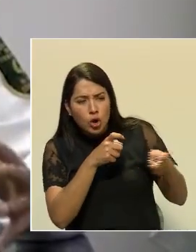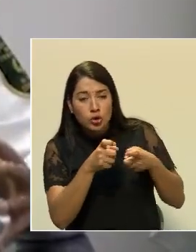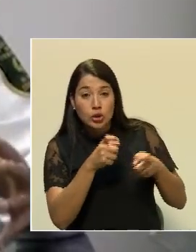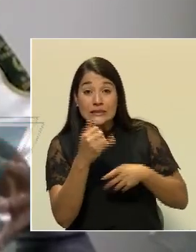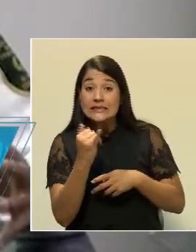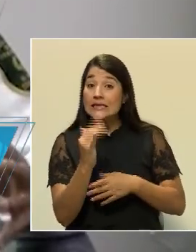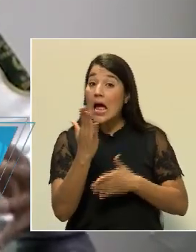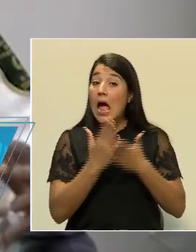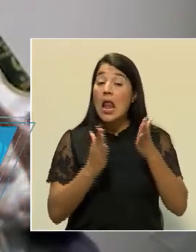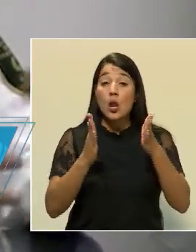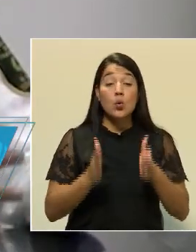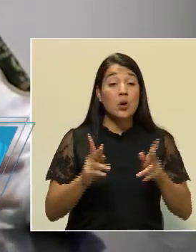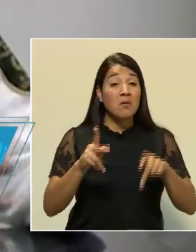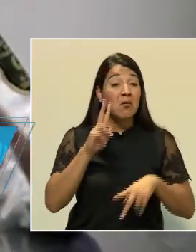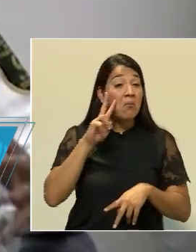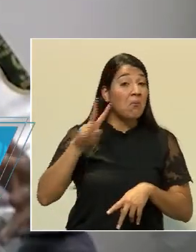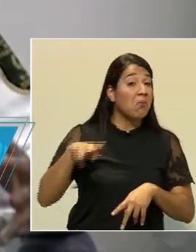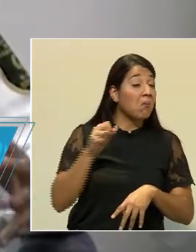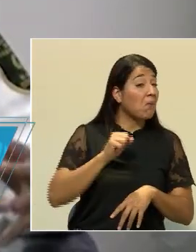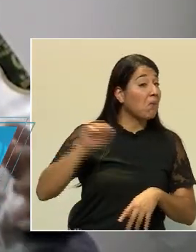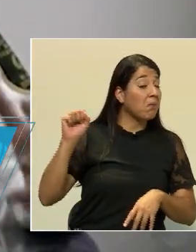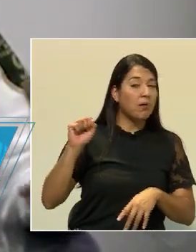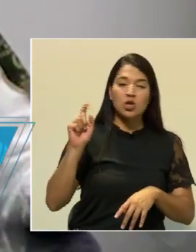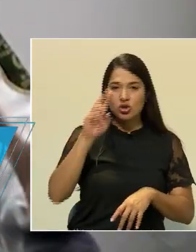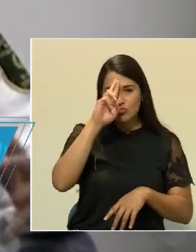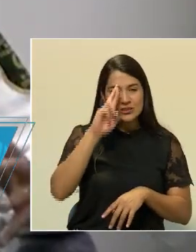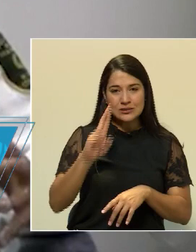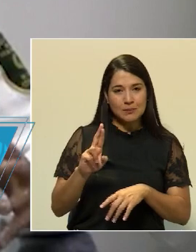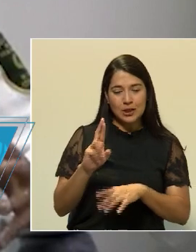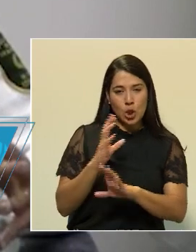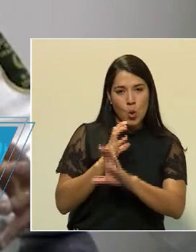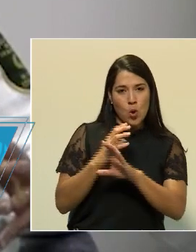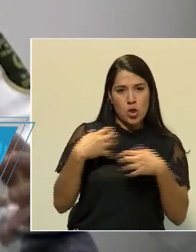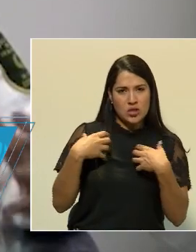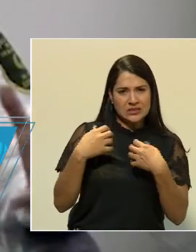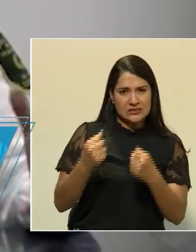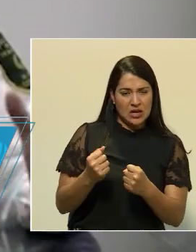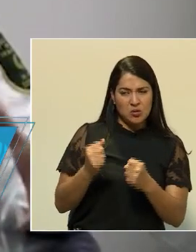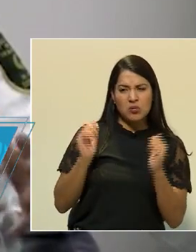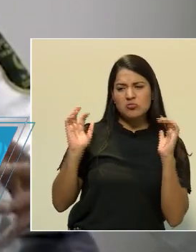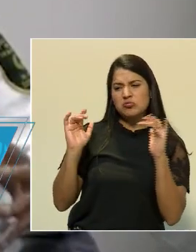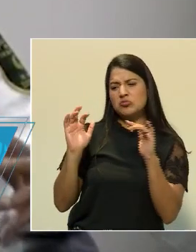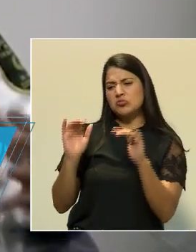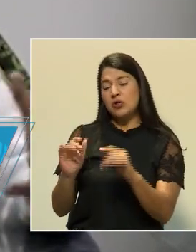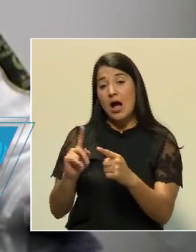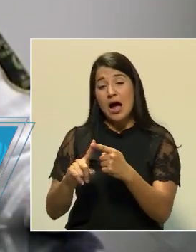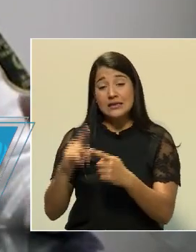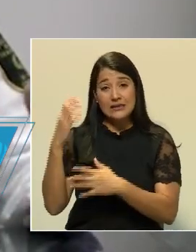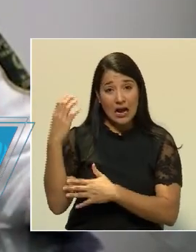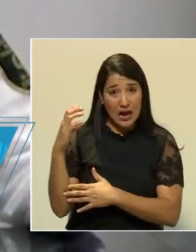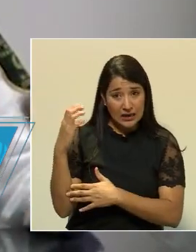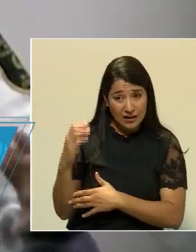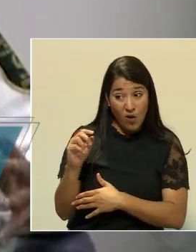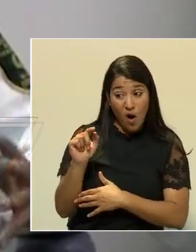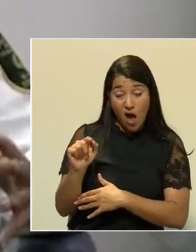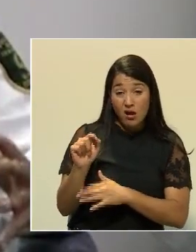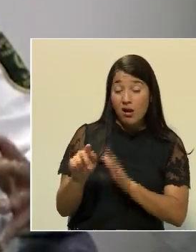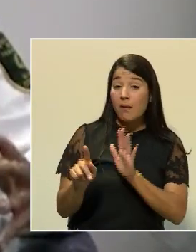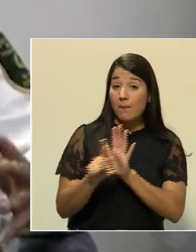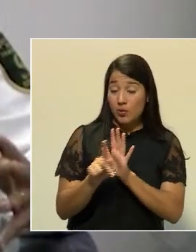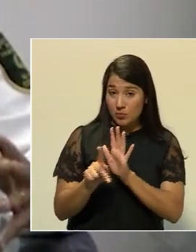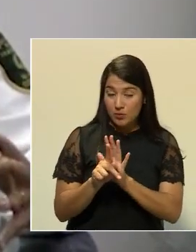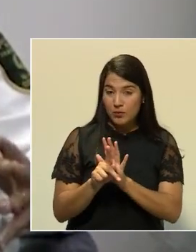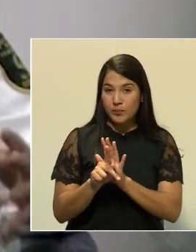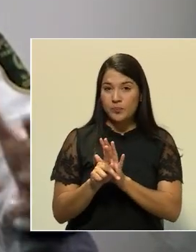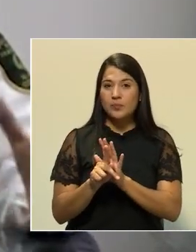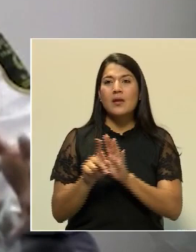que irrespeten la restricción sanitaria y que tomen una decisión incorrecta, se trasladen a cantones donde hay esta restricción o donde está prohibido, incluyendo